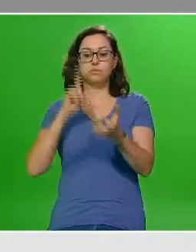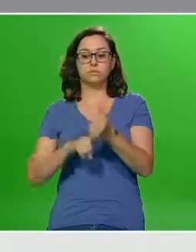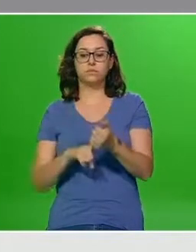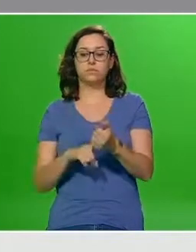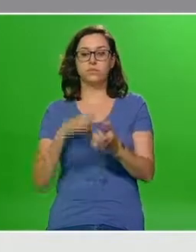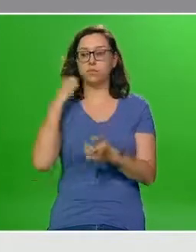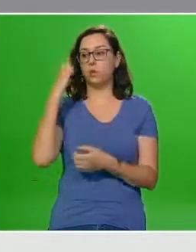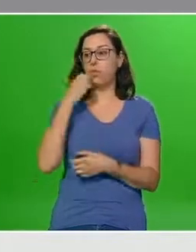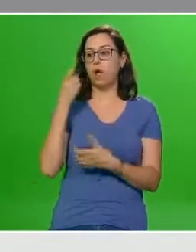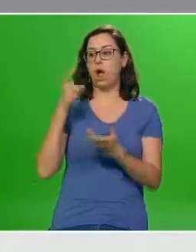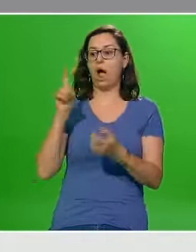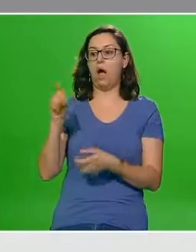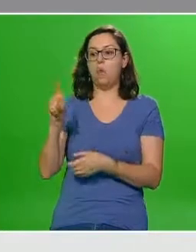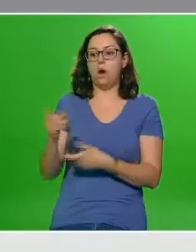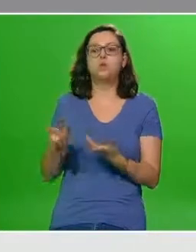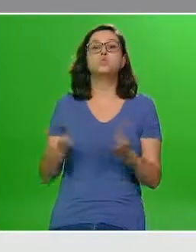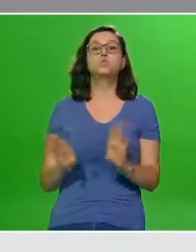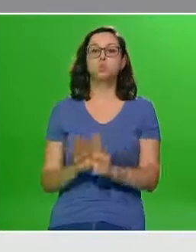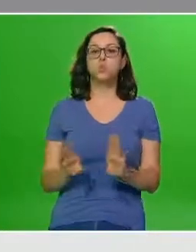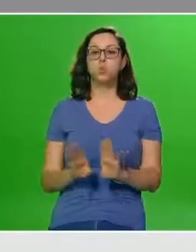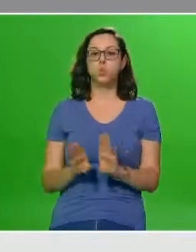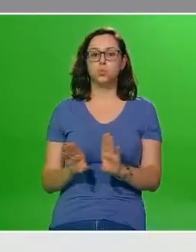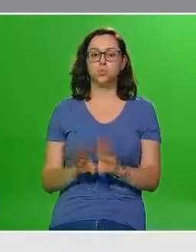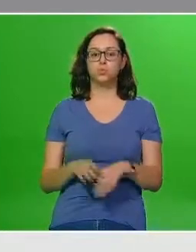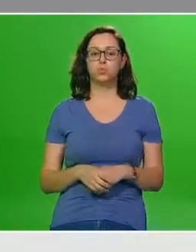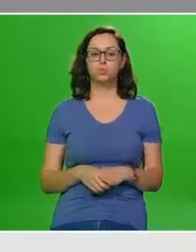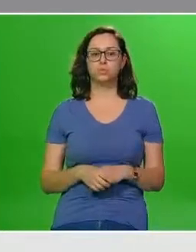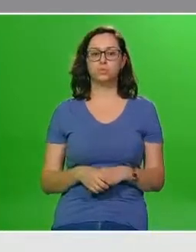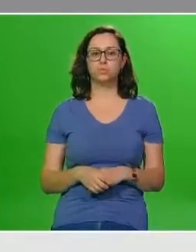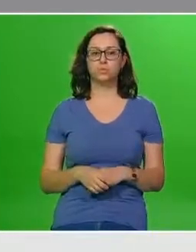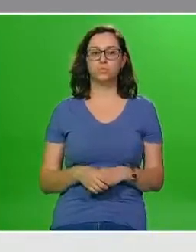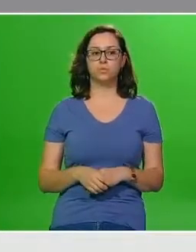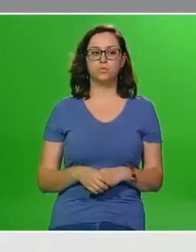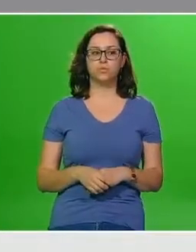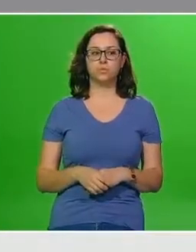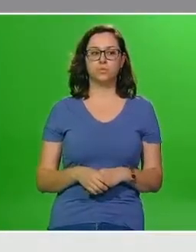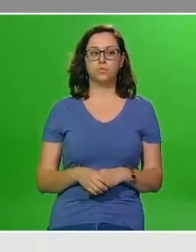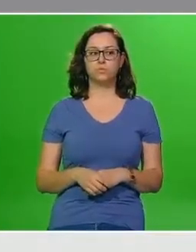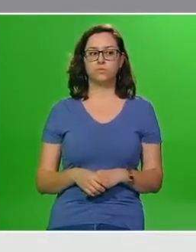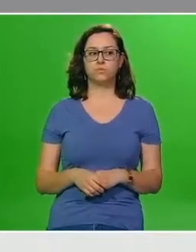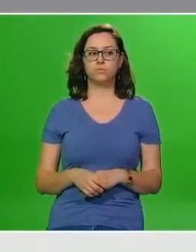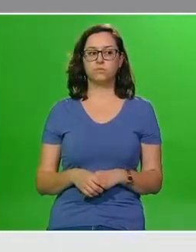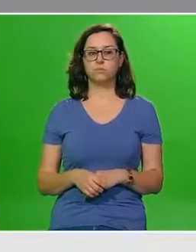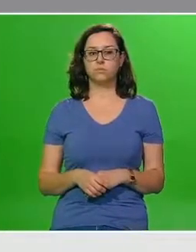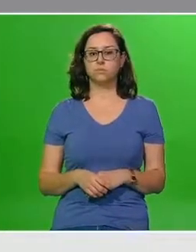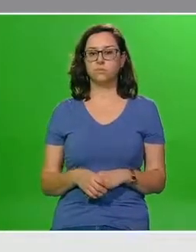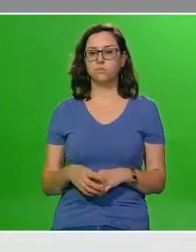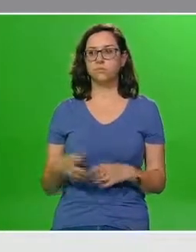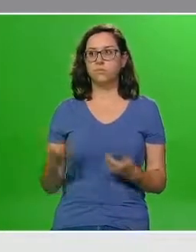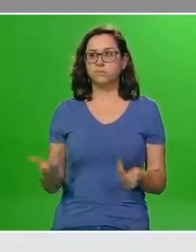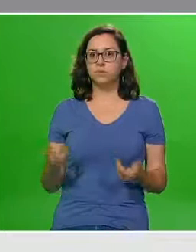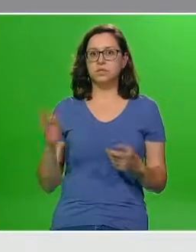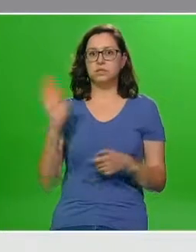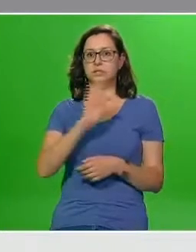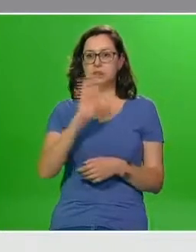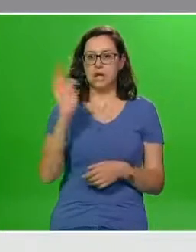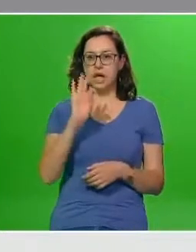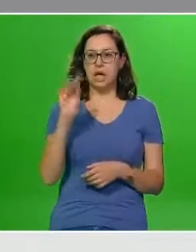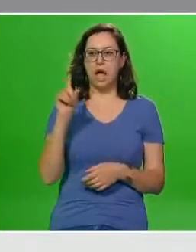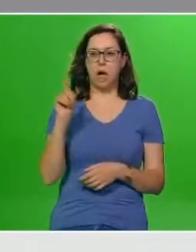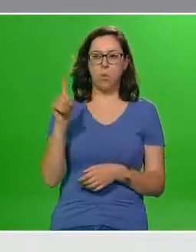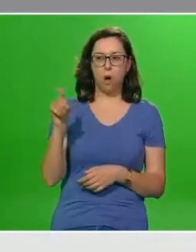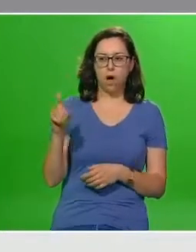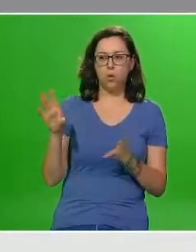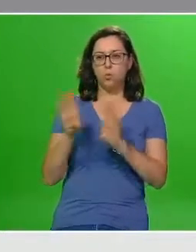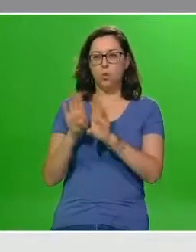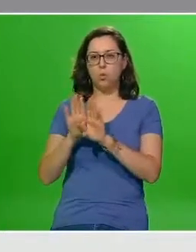bebederos en las escuelas. Si de los que nada más se rellena la botella para que no le peguen la boca, ¿no? Al momento de tomar, y